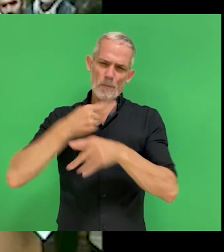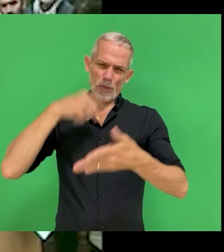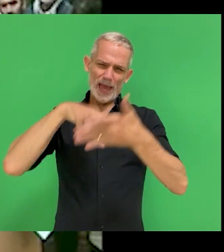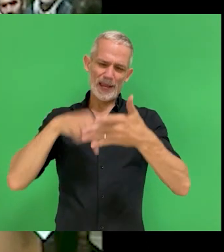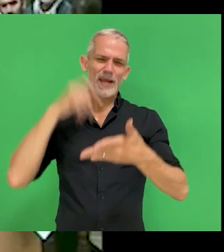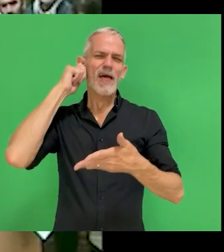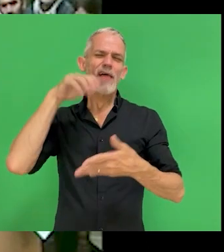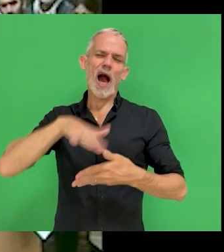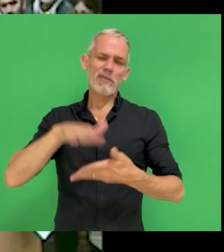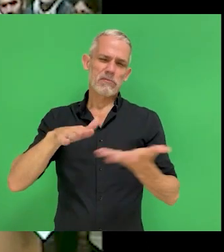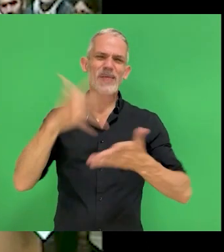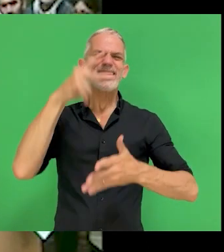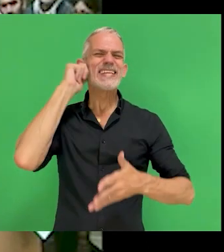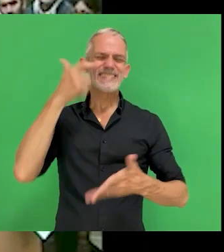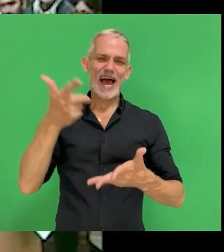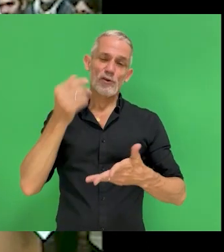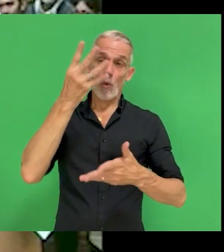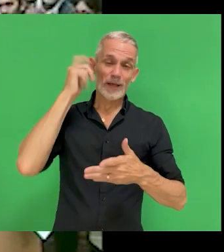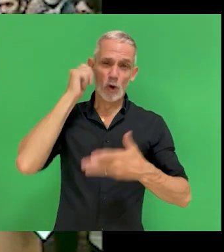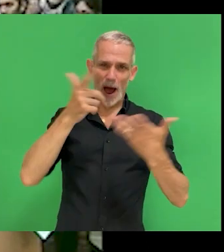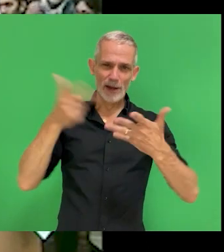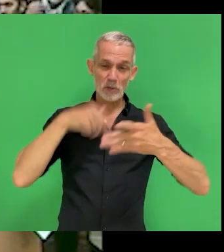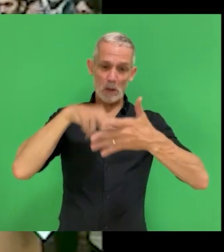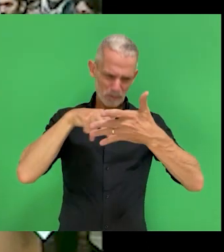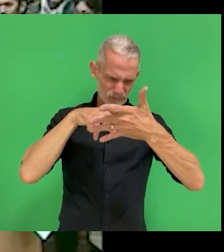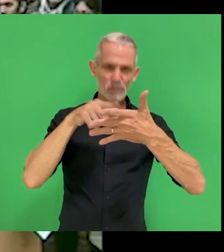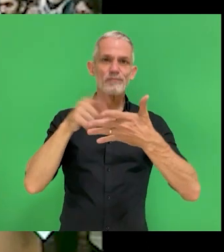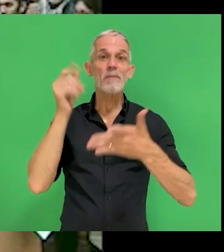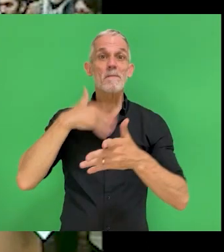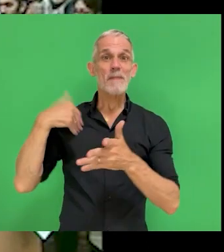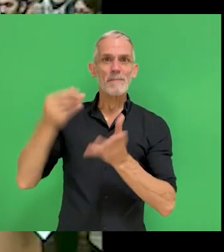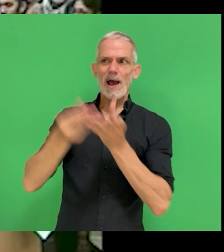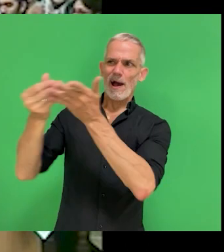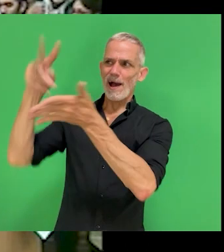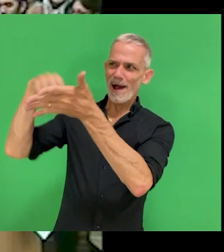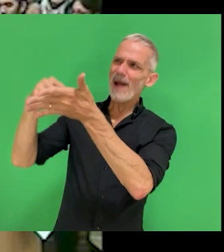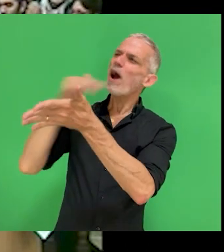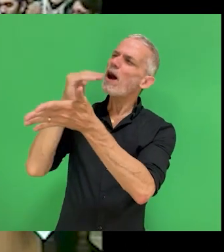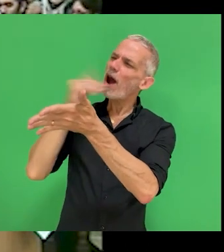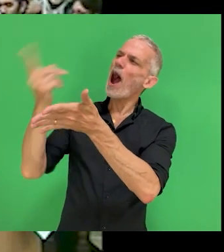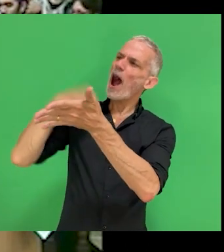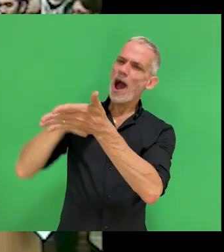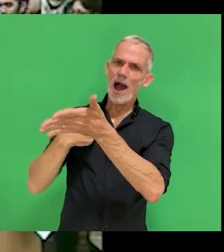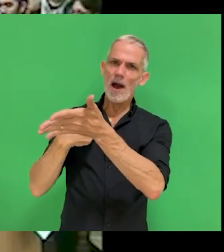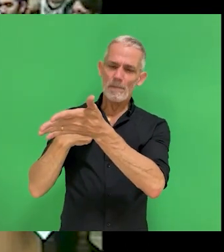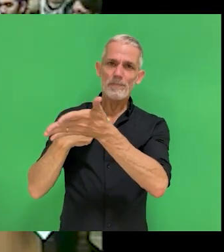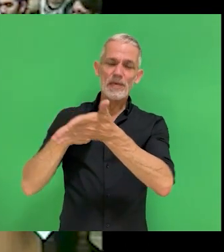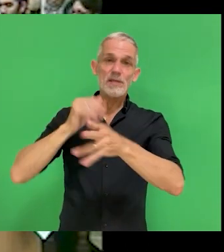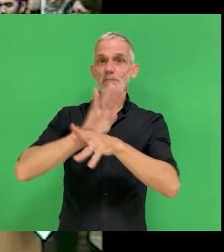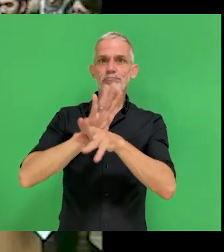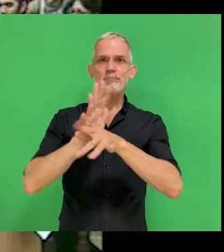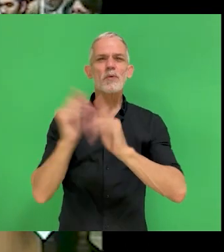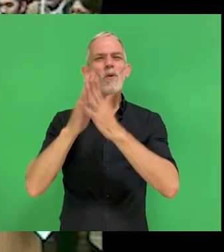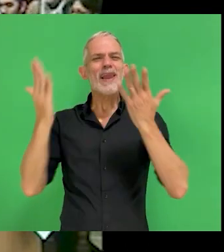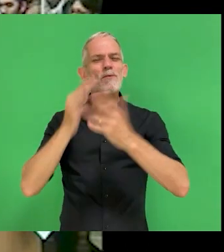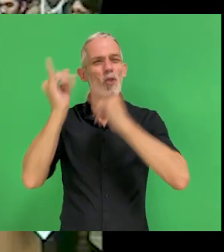supuesto, porque tenía 3 años, 4 años. Eran cartas que mi mamá me leía, ¿no? Eran como una especie de libro